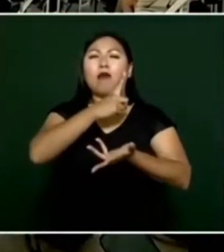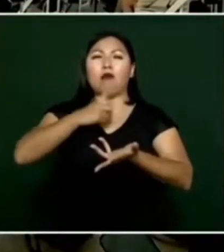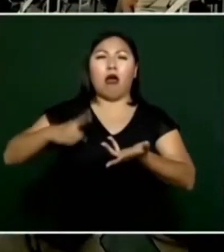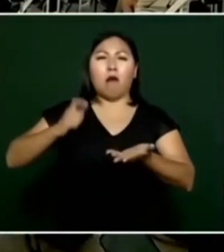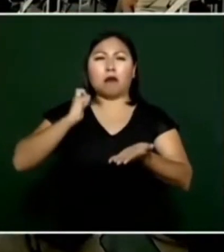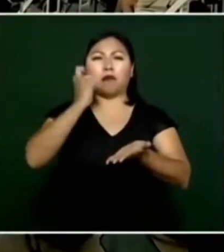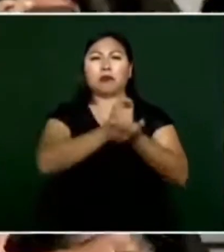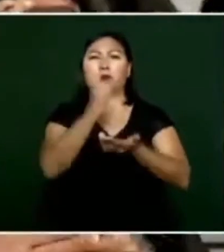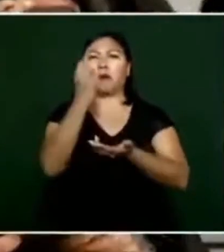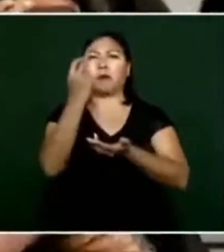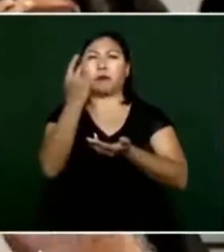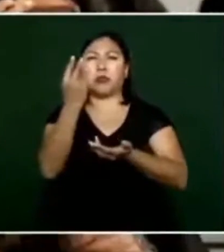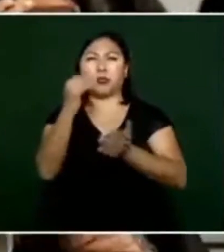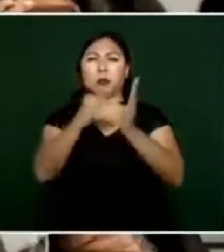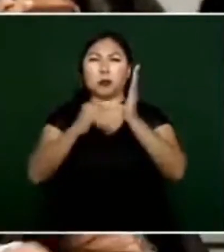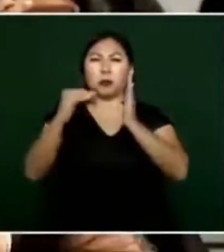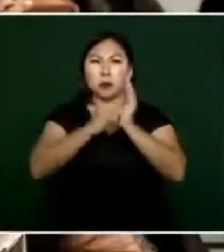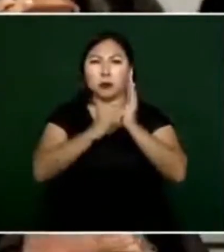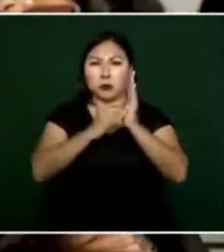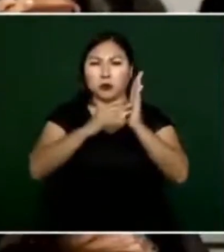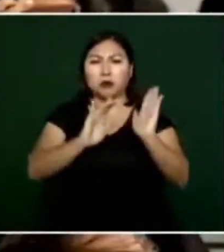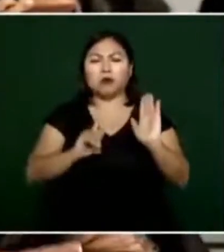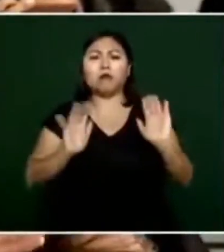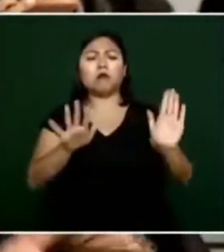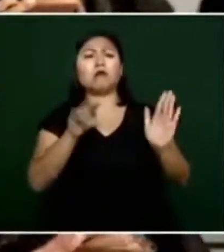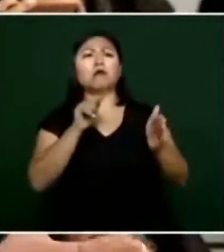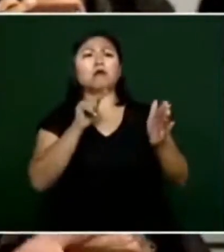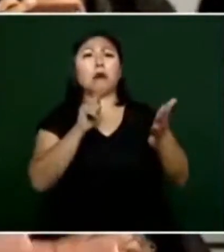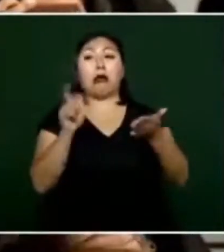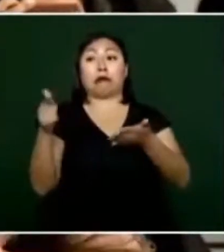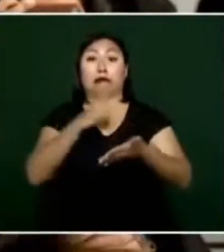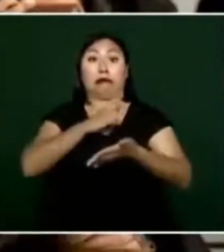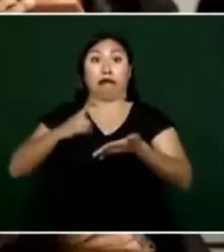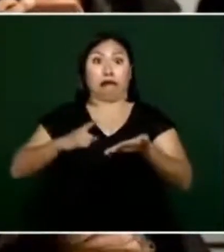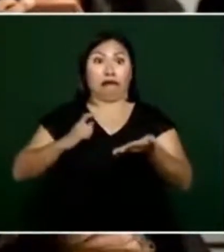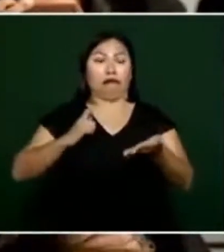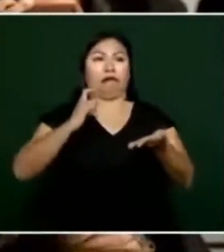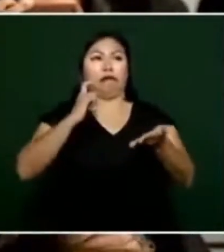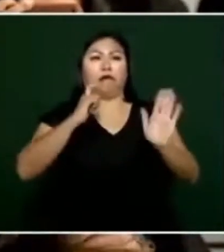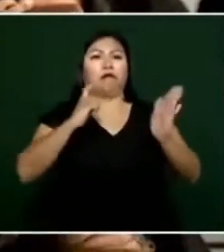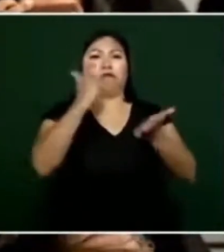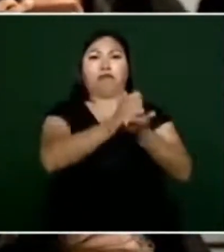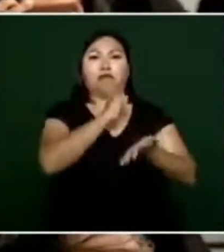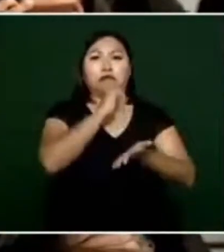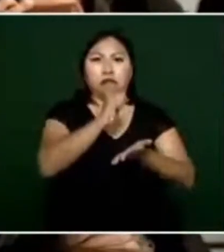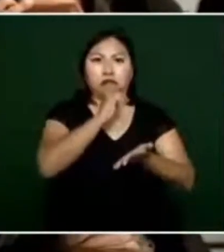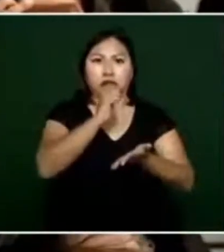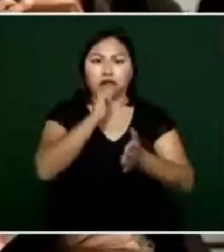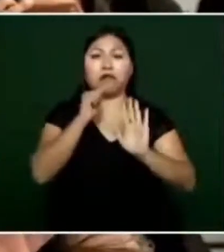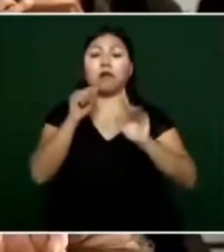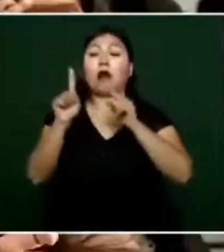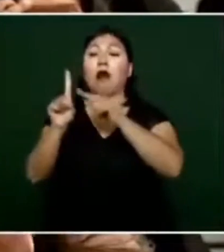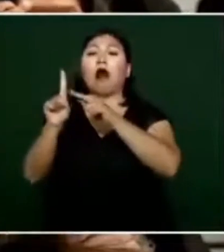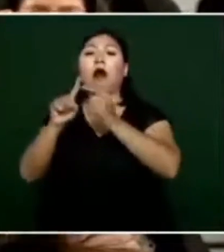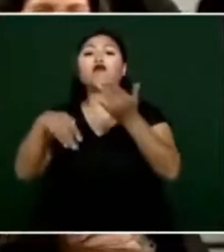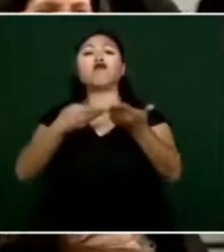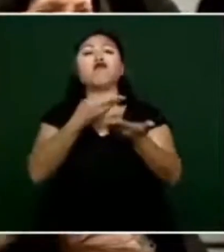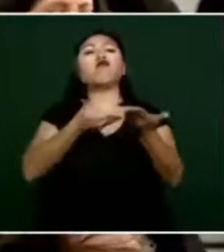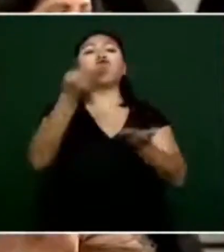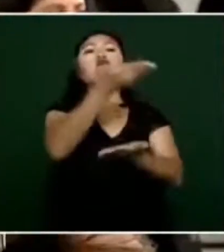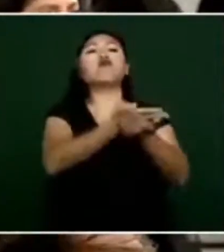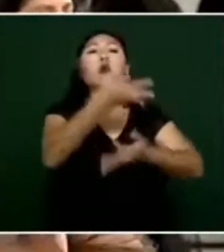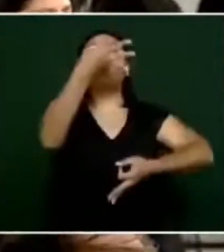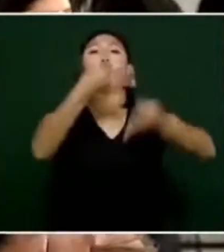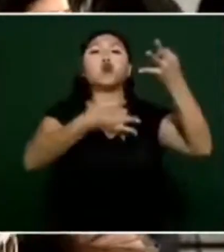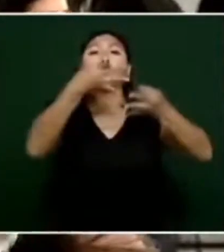fue, bueno, se da el juicio de amparo, etcétera, y el ministro Luis María Aguilar lo acepta. ¿Qué ocurre aquí, presidente? Como no hay un término